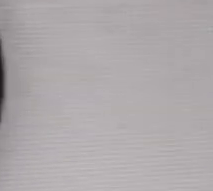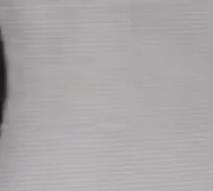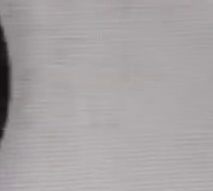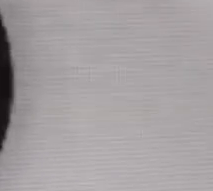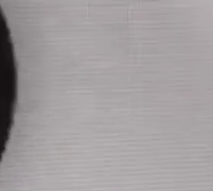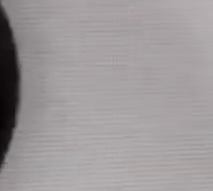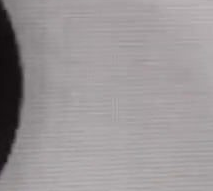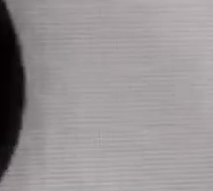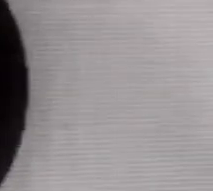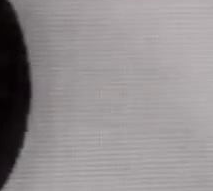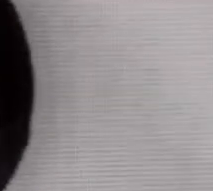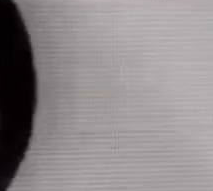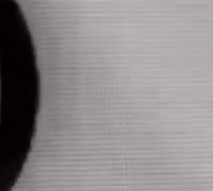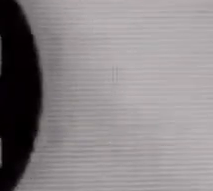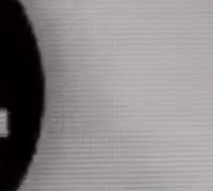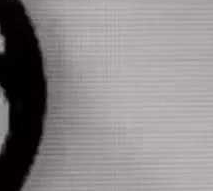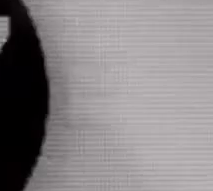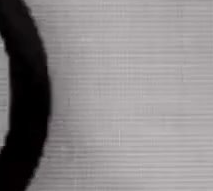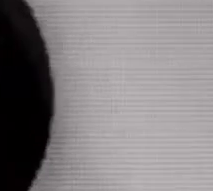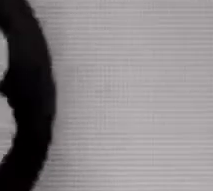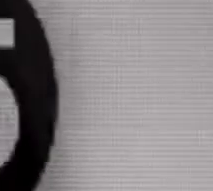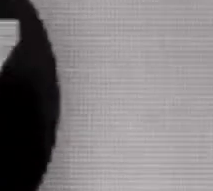correo